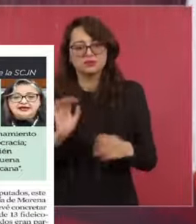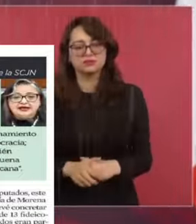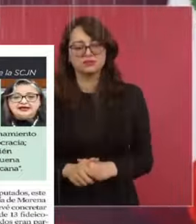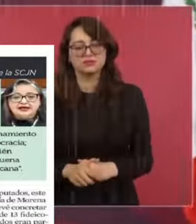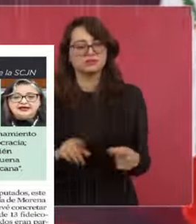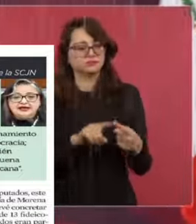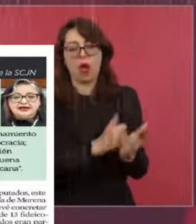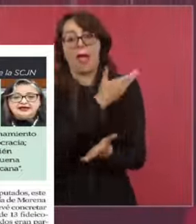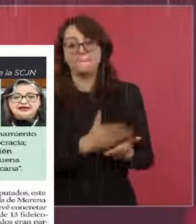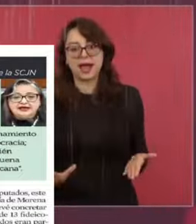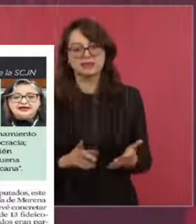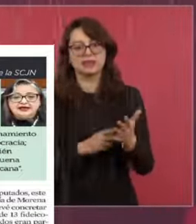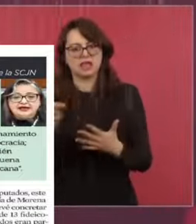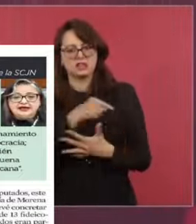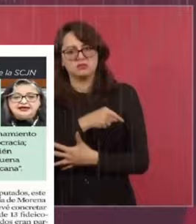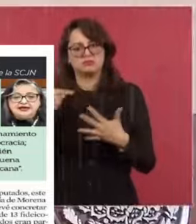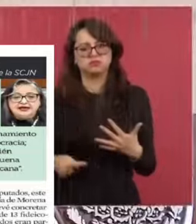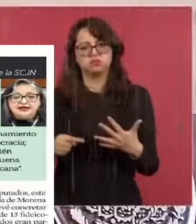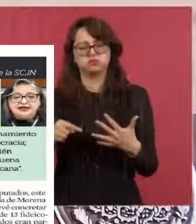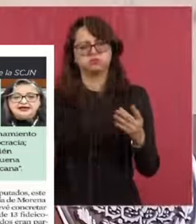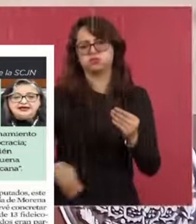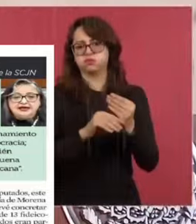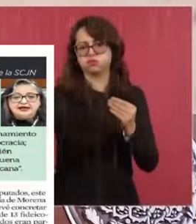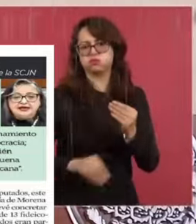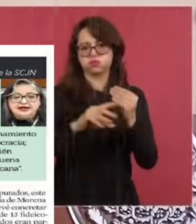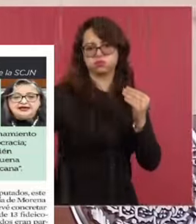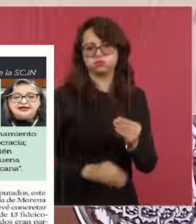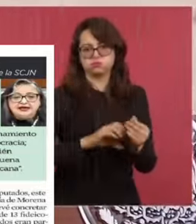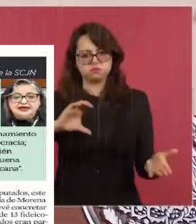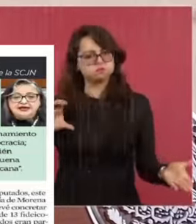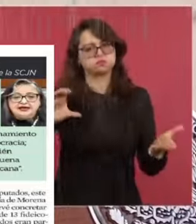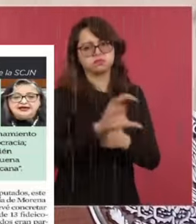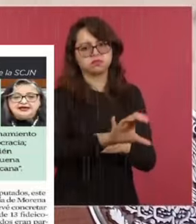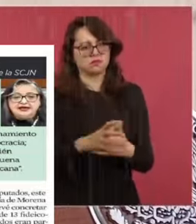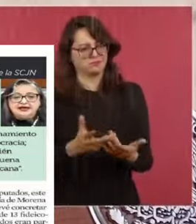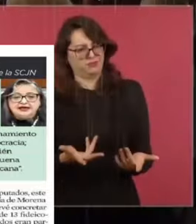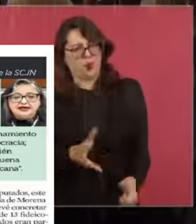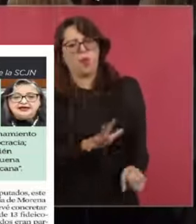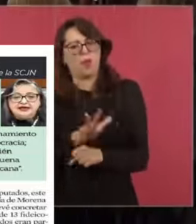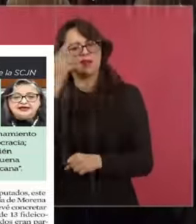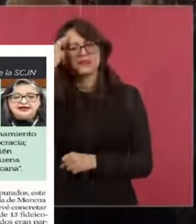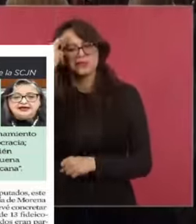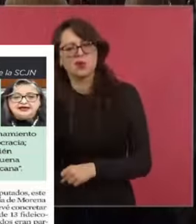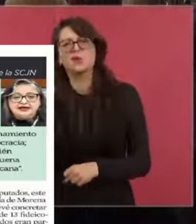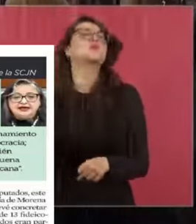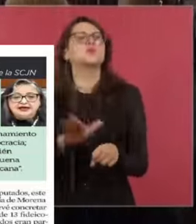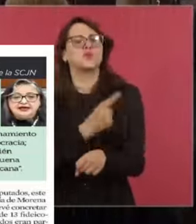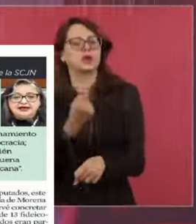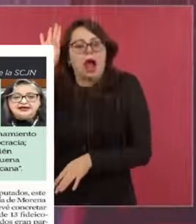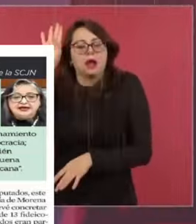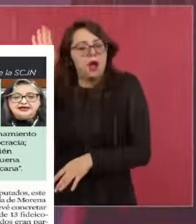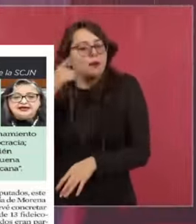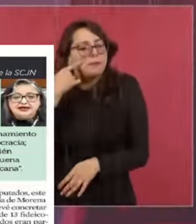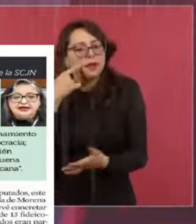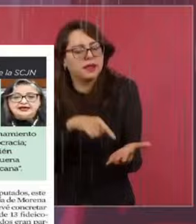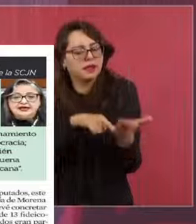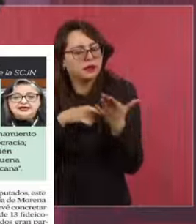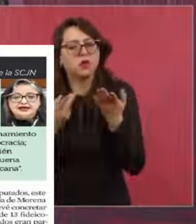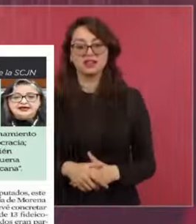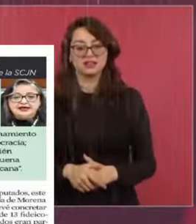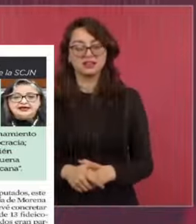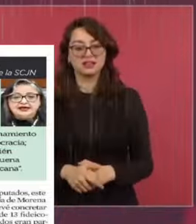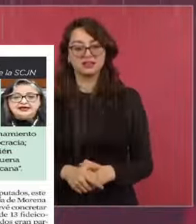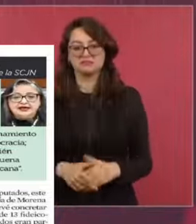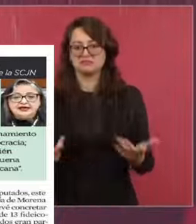sueldo, tantas prestaciones? ¿Cuál es el trabajo tan excepcional, tan extraordinario que realizan? Y que expliquen por